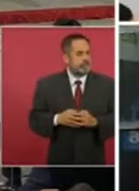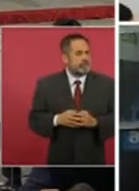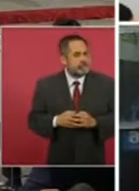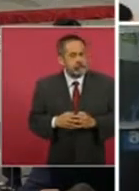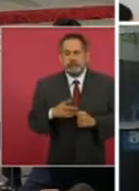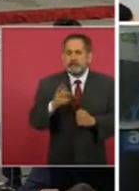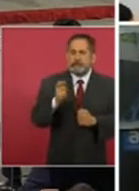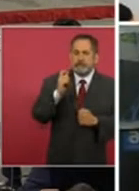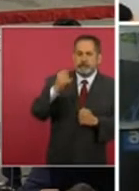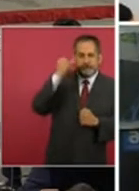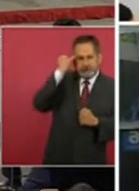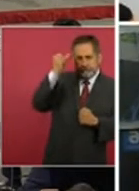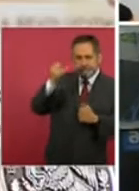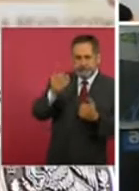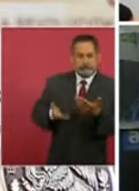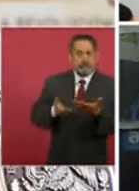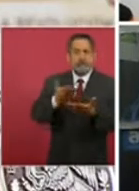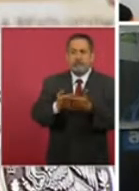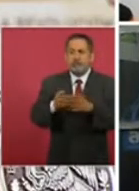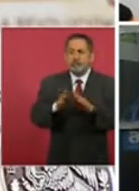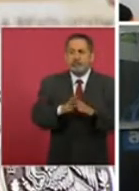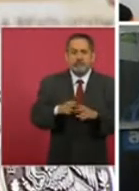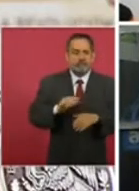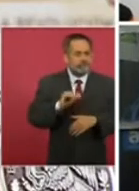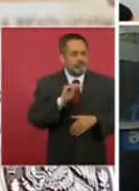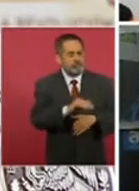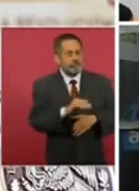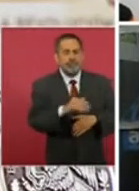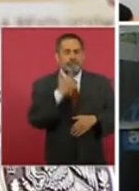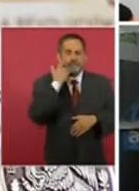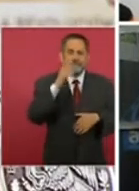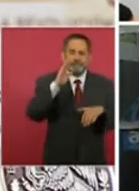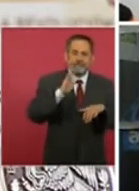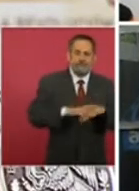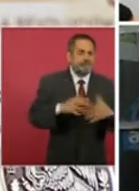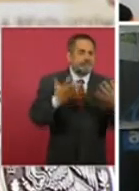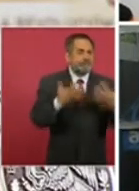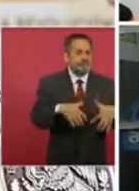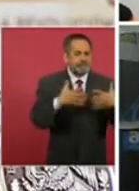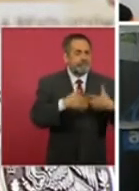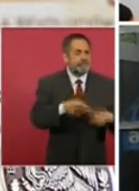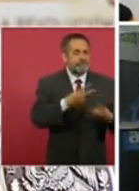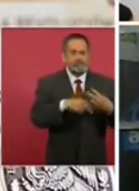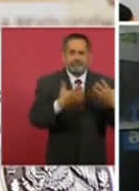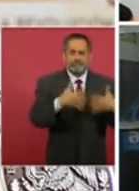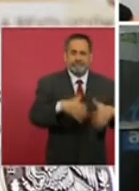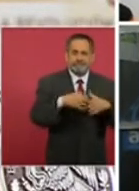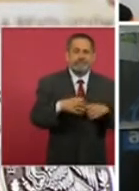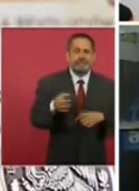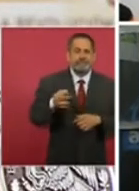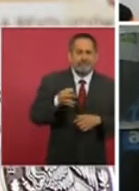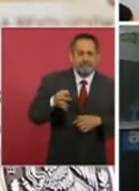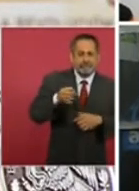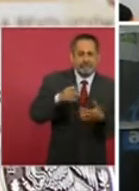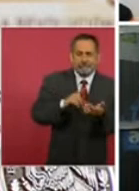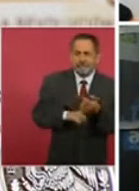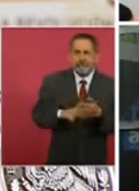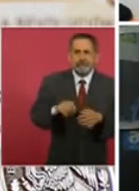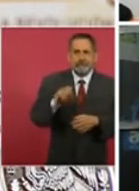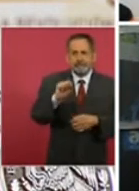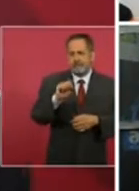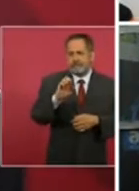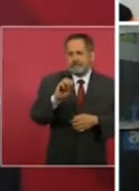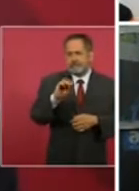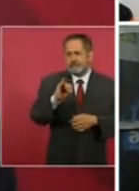tema de mercancías, que es, digamos que lo que más nos duele y que tiene más tiempo en este contexto, hay que decir que de 2020 para 2022